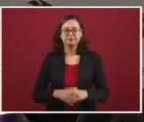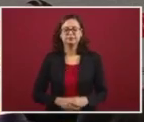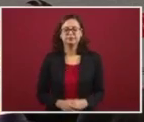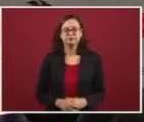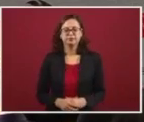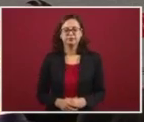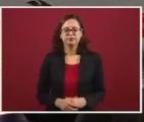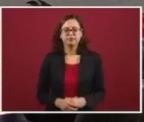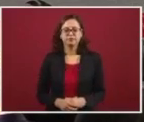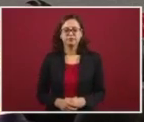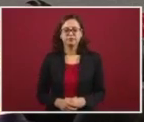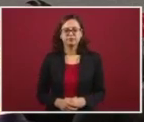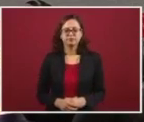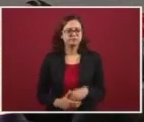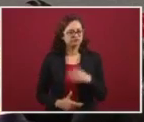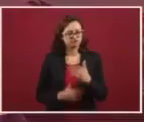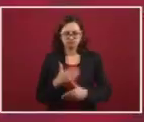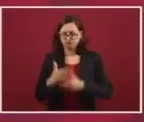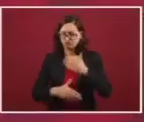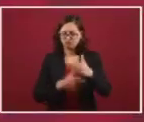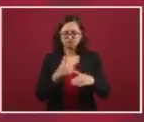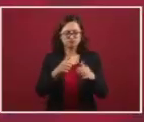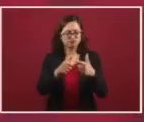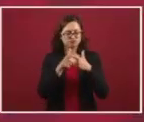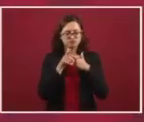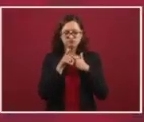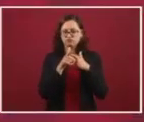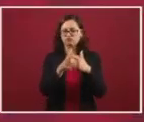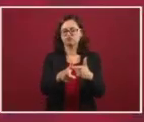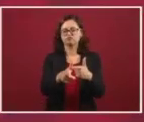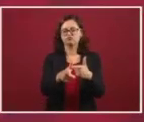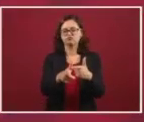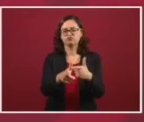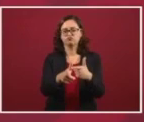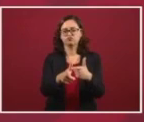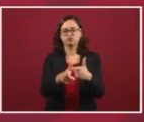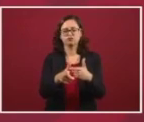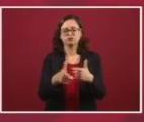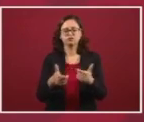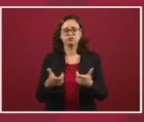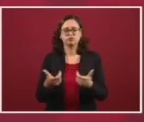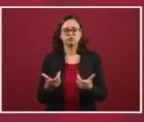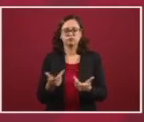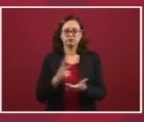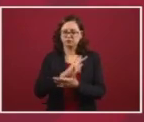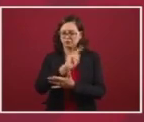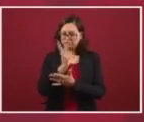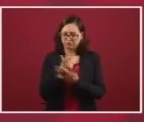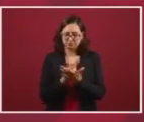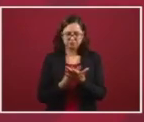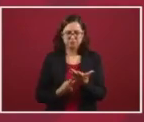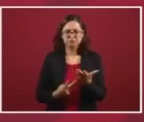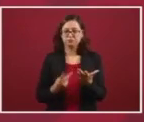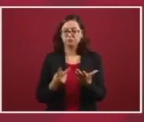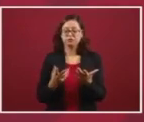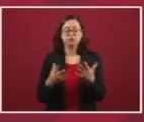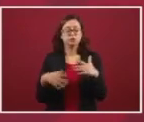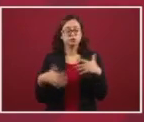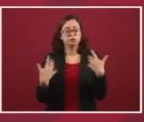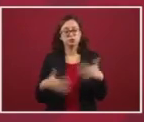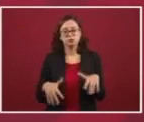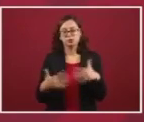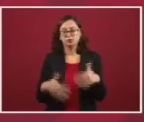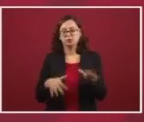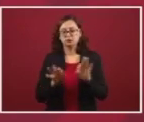Vamos a continuar con este programa que es muy